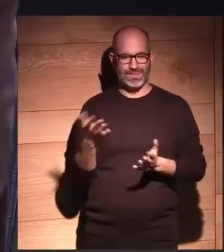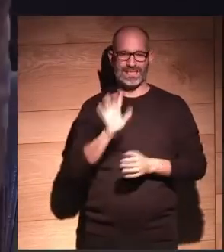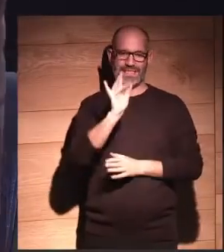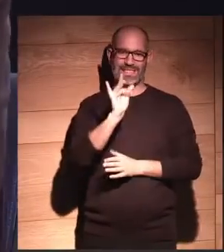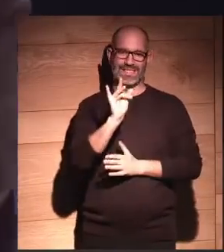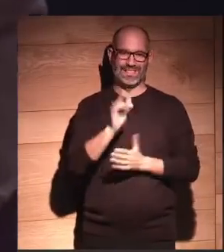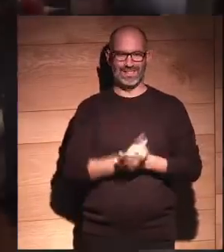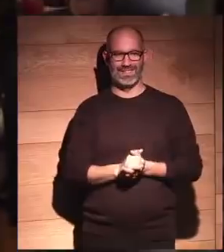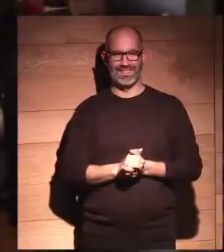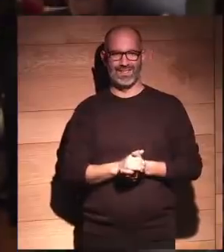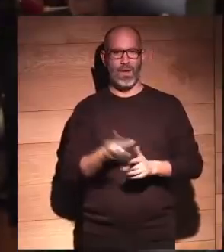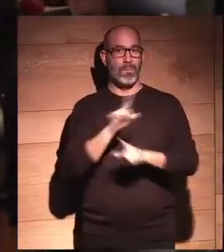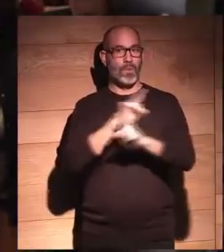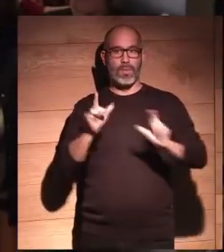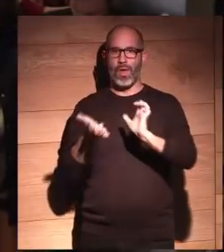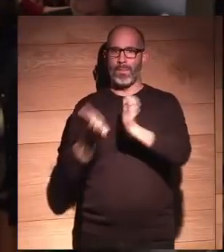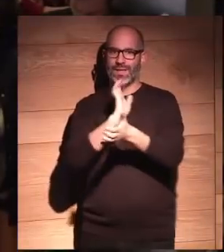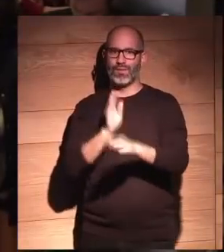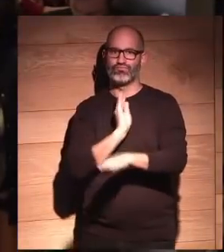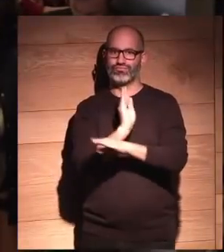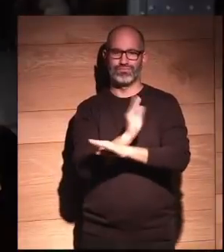sí. Prohibido pedirlo prestado.